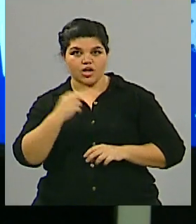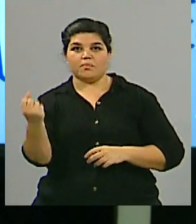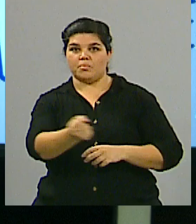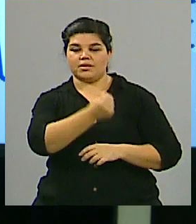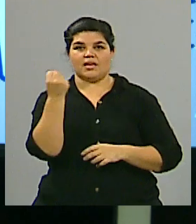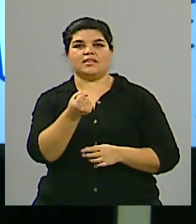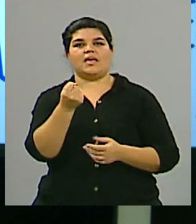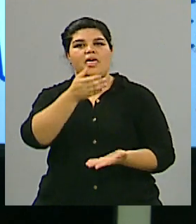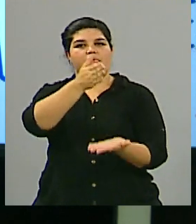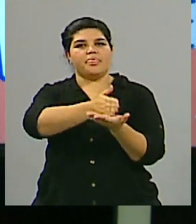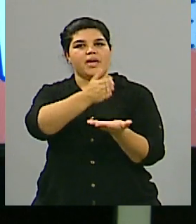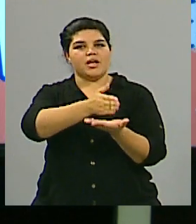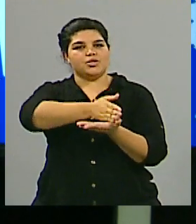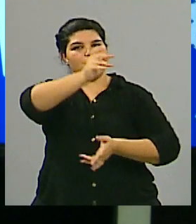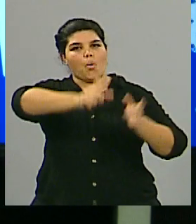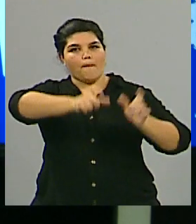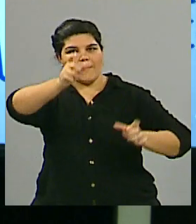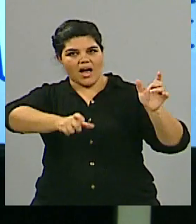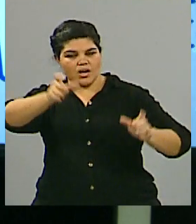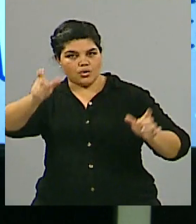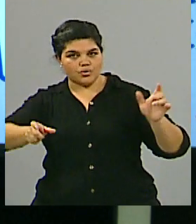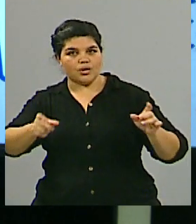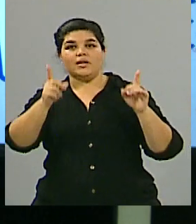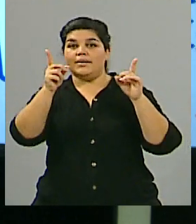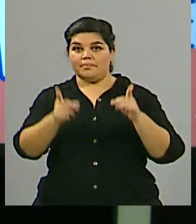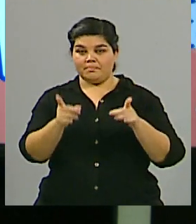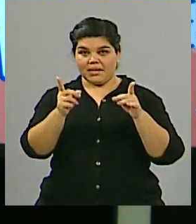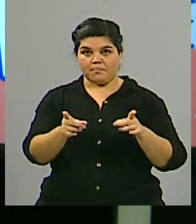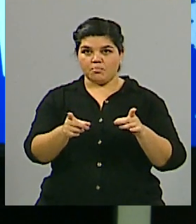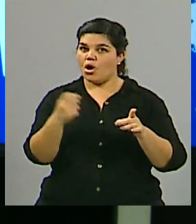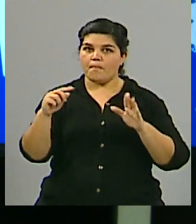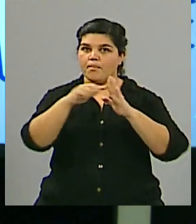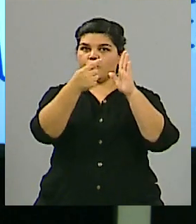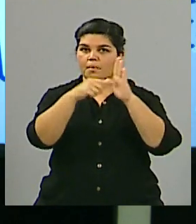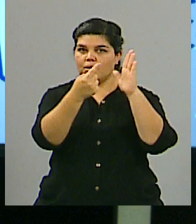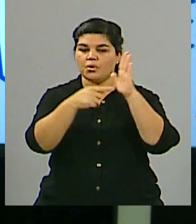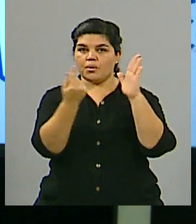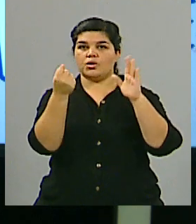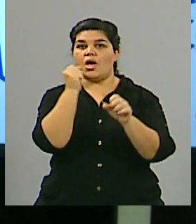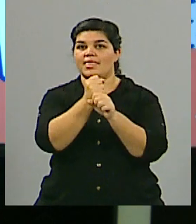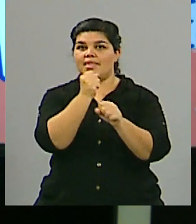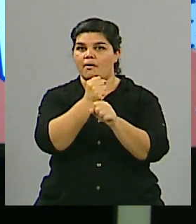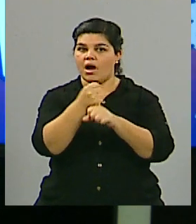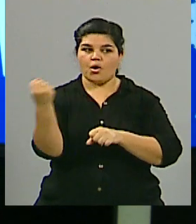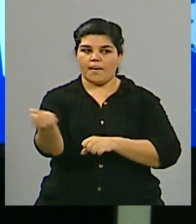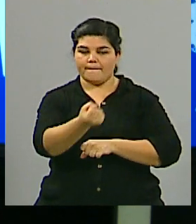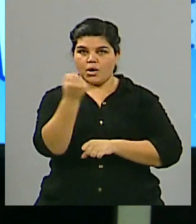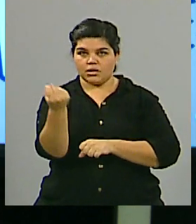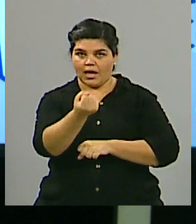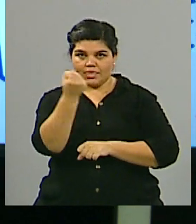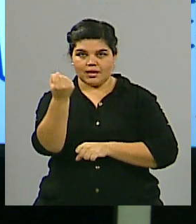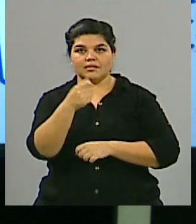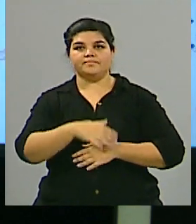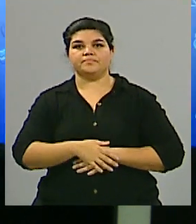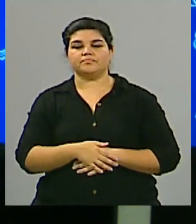derechos humanos, la educación en emociones, son ejes de trabajo que aparecen muy fuerte, fundamentalmente en